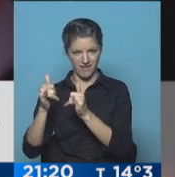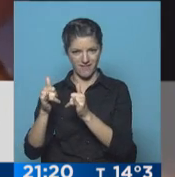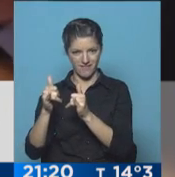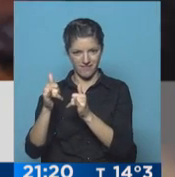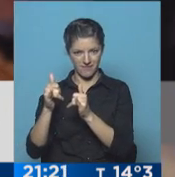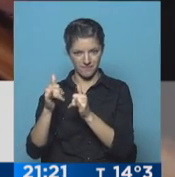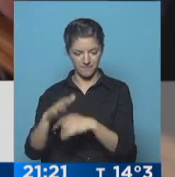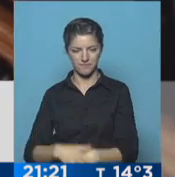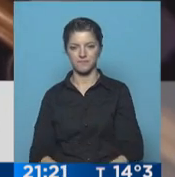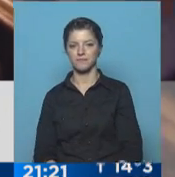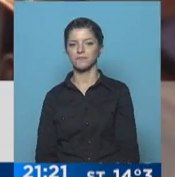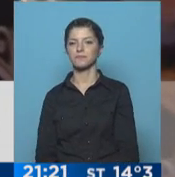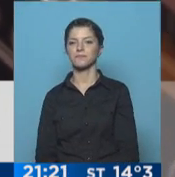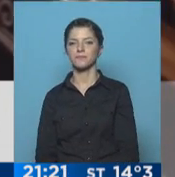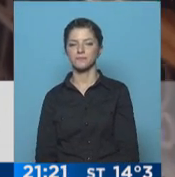No lo saben.